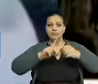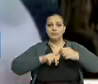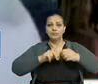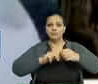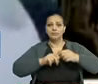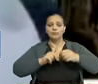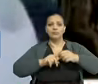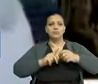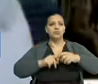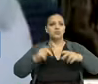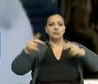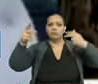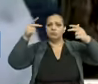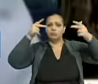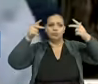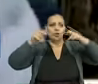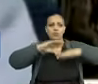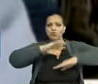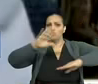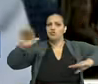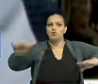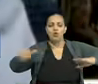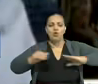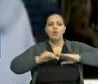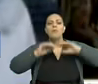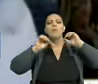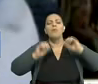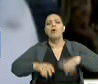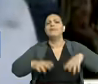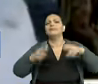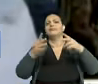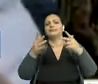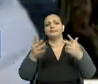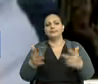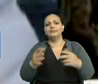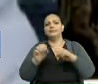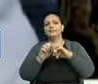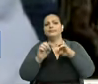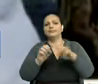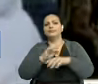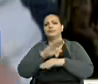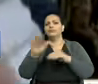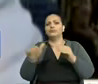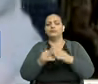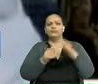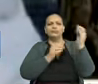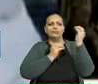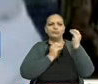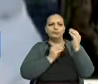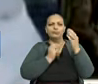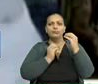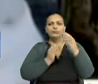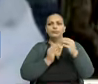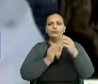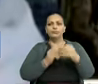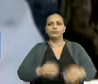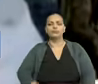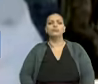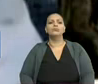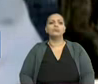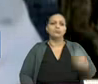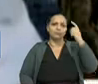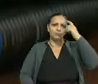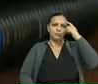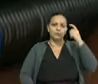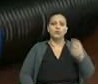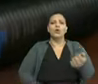civil, las cámaras y todo, que ha emitido un informe que, a decir de este informe, la contratación no tuvo ninguna